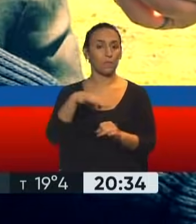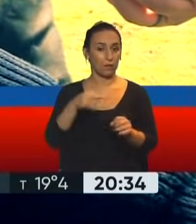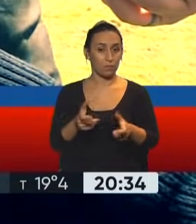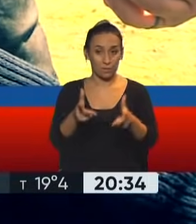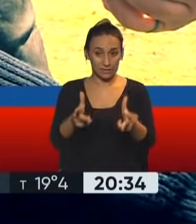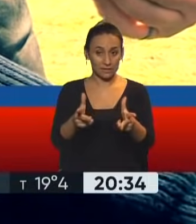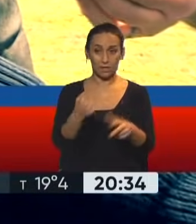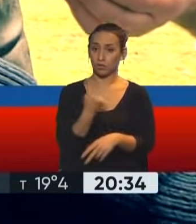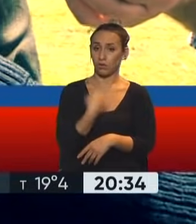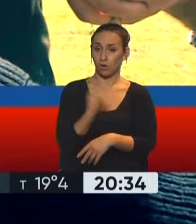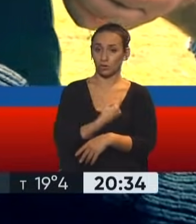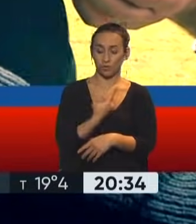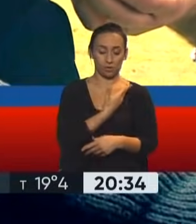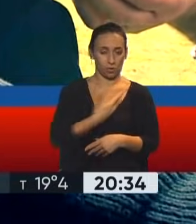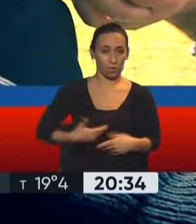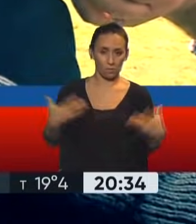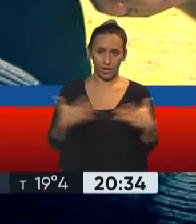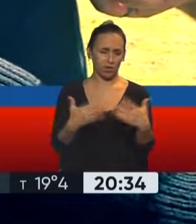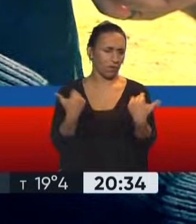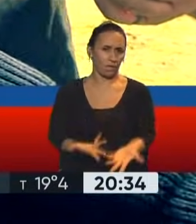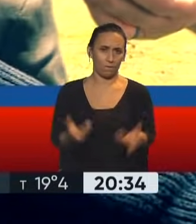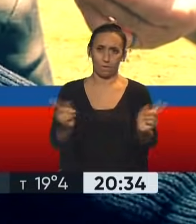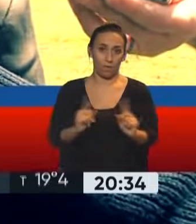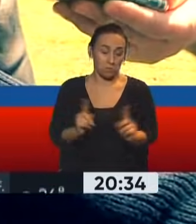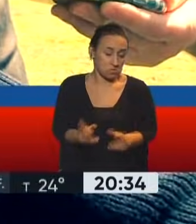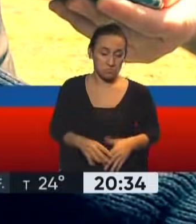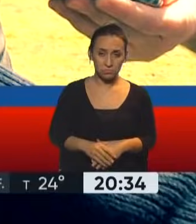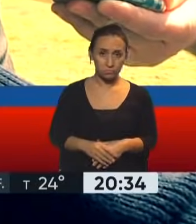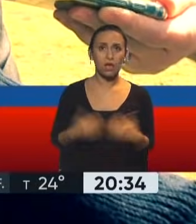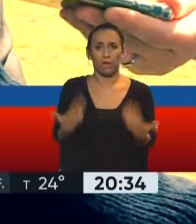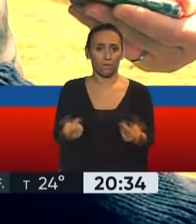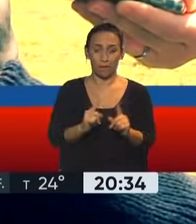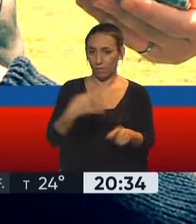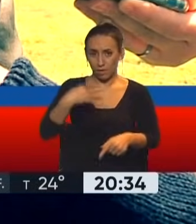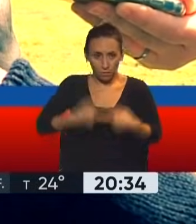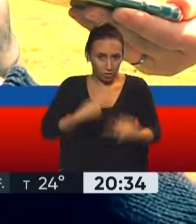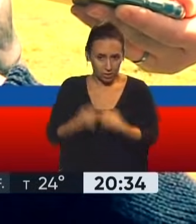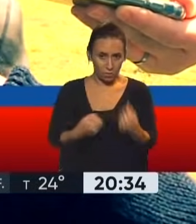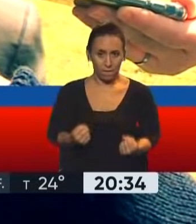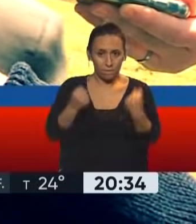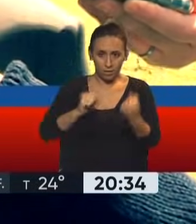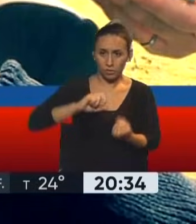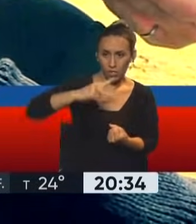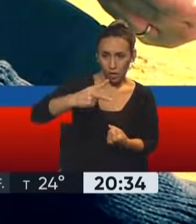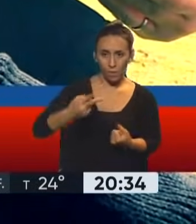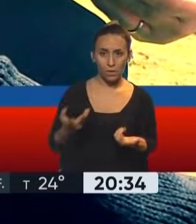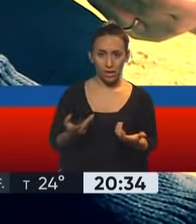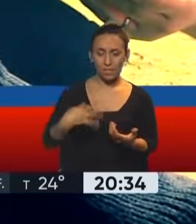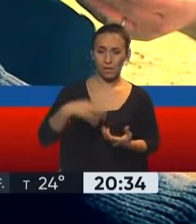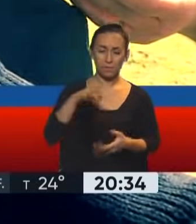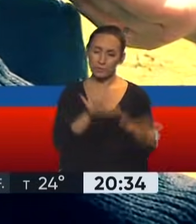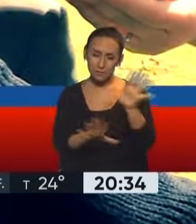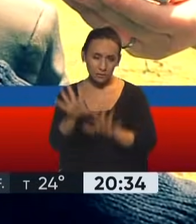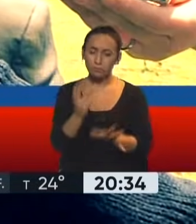que nosotros como gobierno no estamos conformes. No estamos conformes, hay que seguir y hay que redoblar los esfuerzos y hay que seguir generando puestos